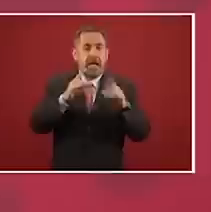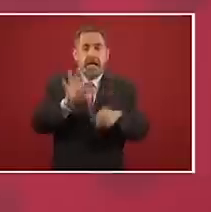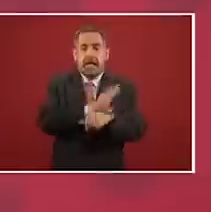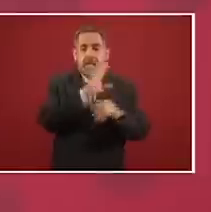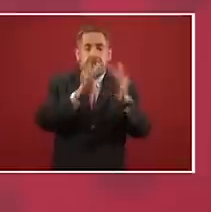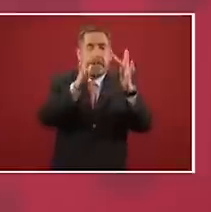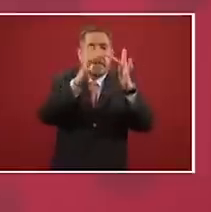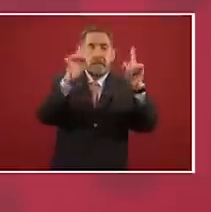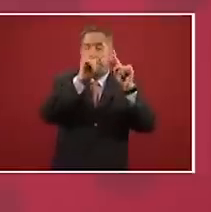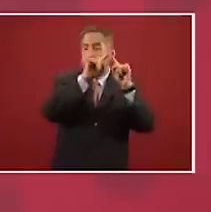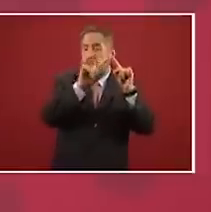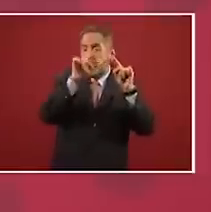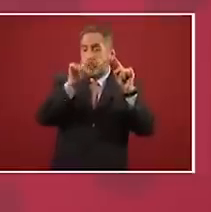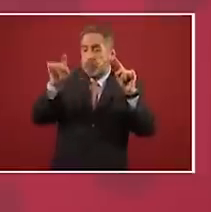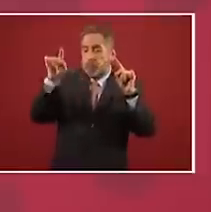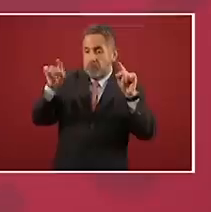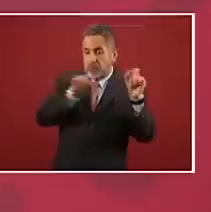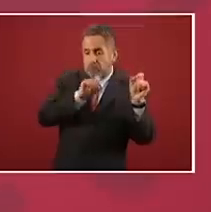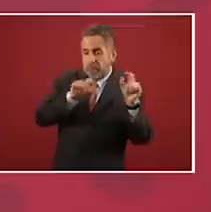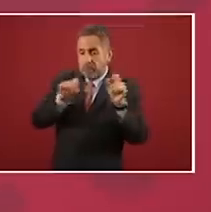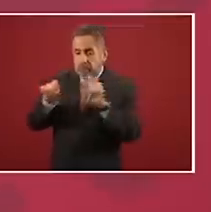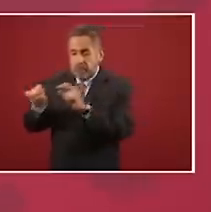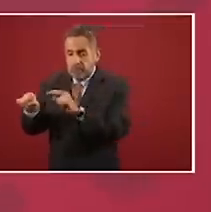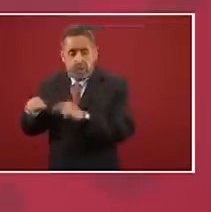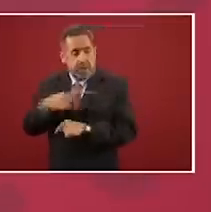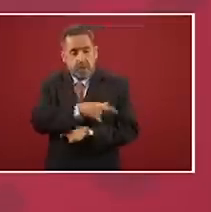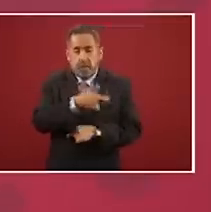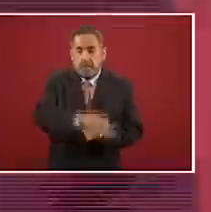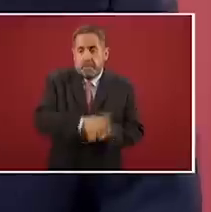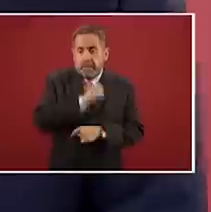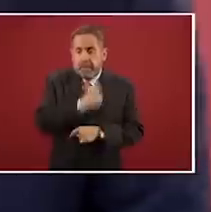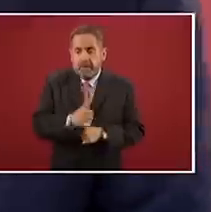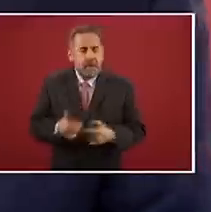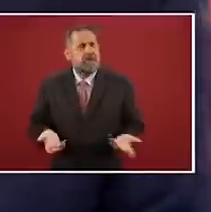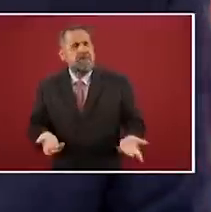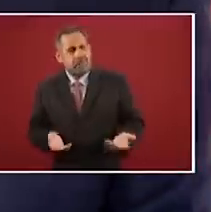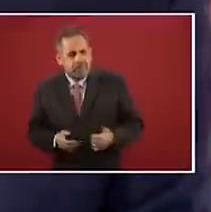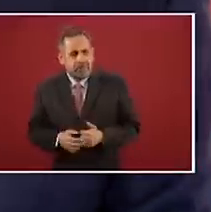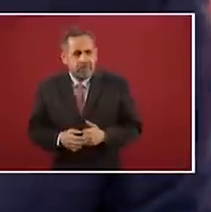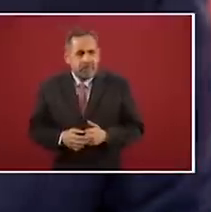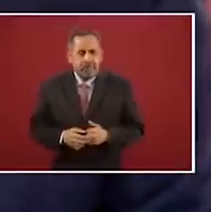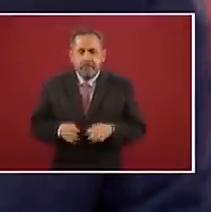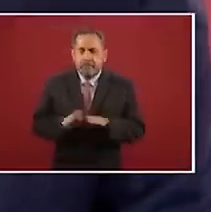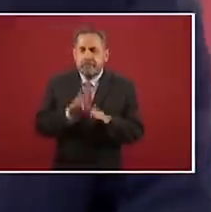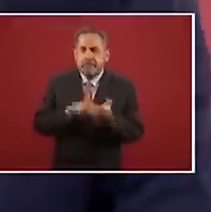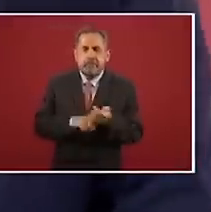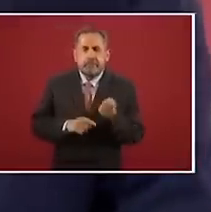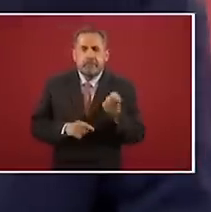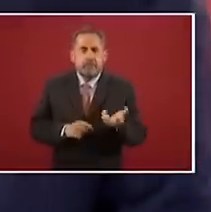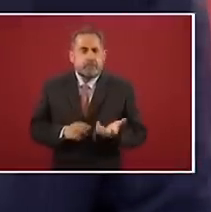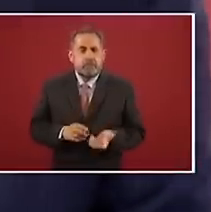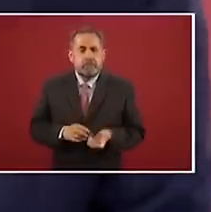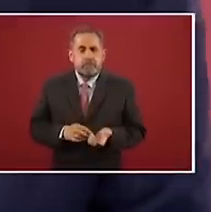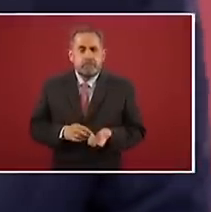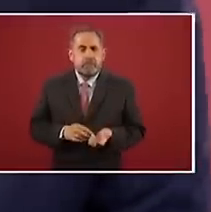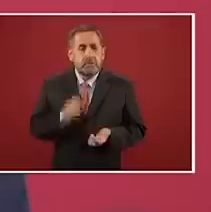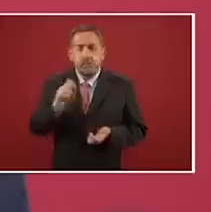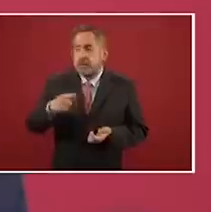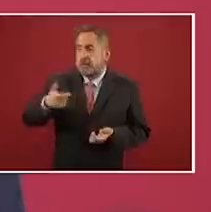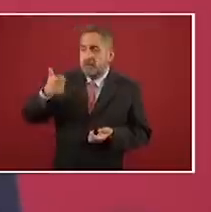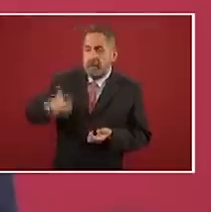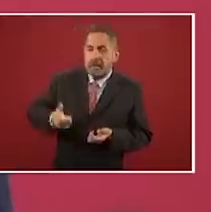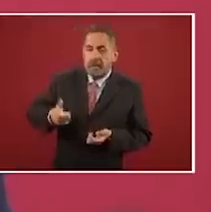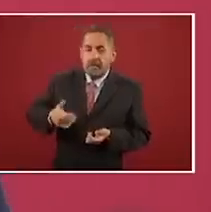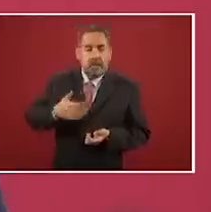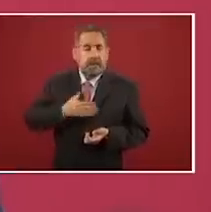la energía que producen. Eso sí corre a cargo